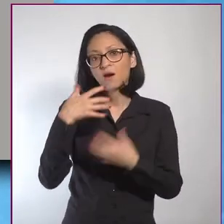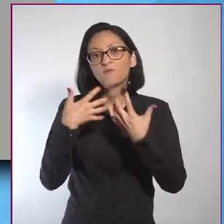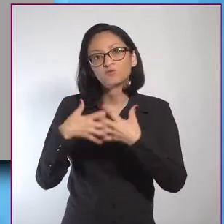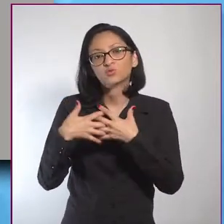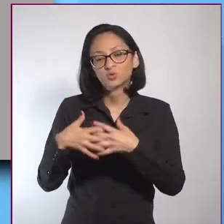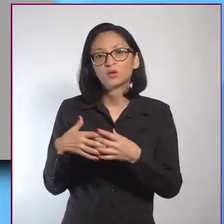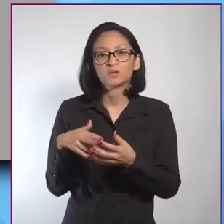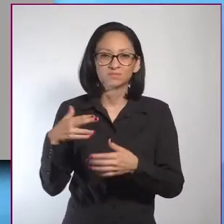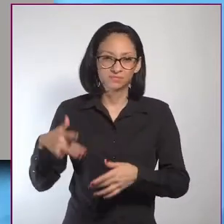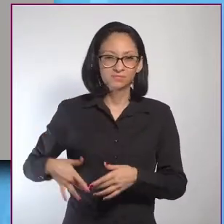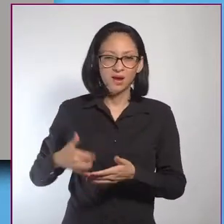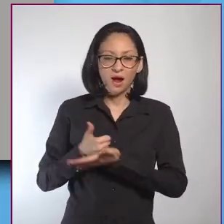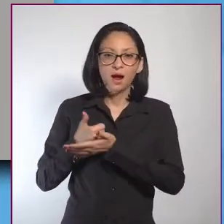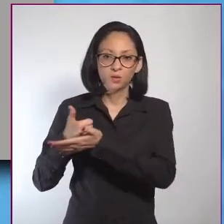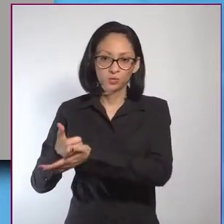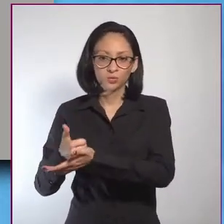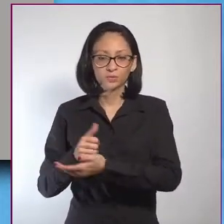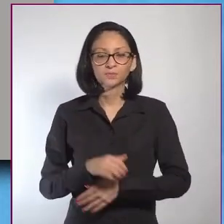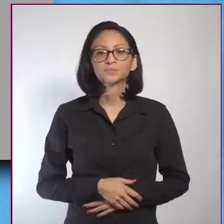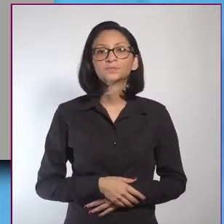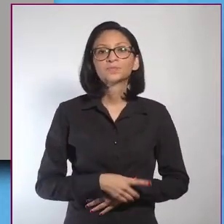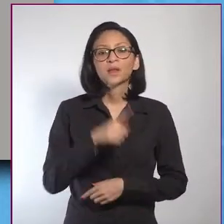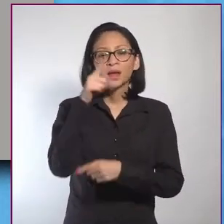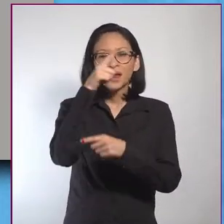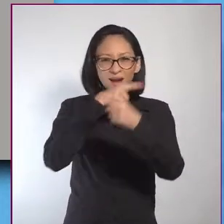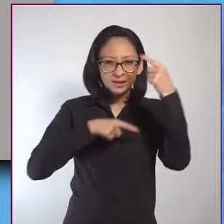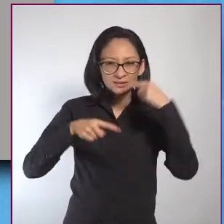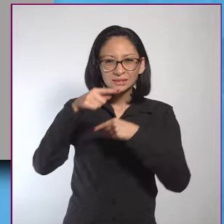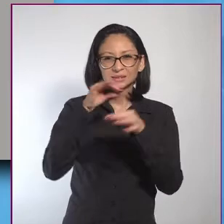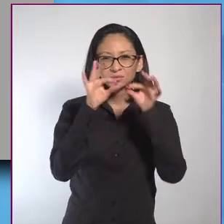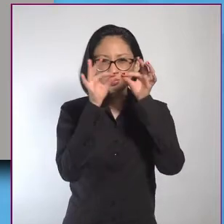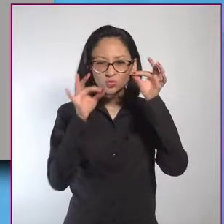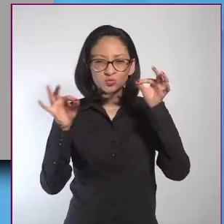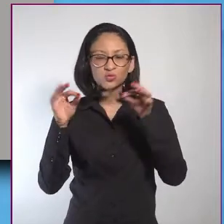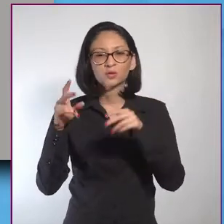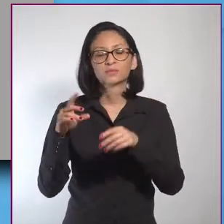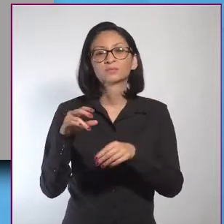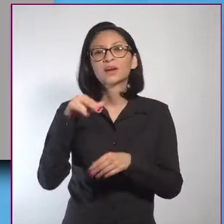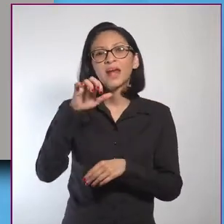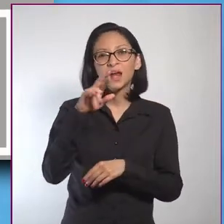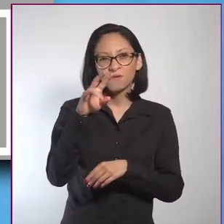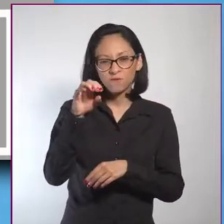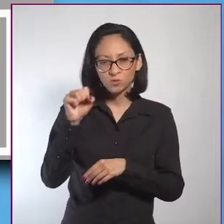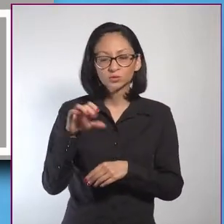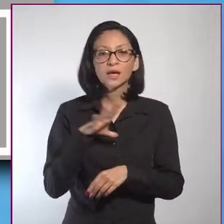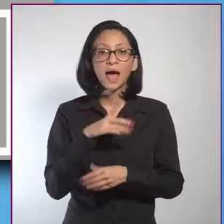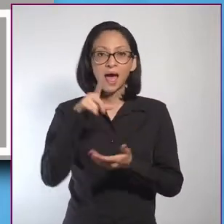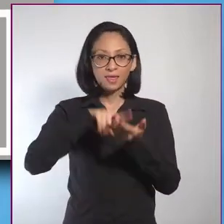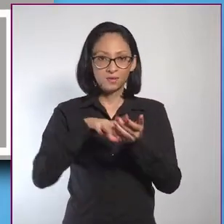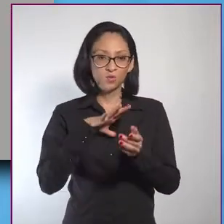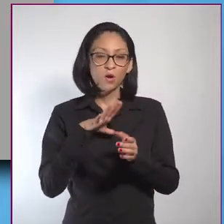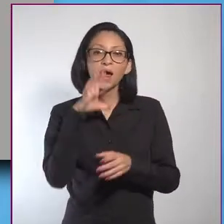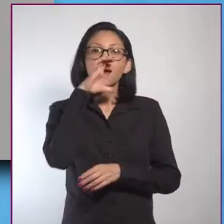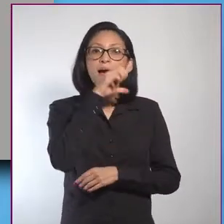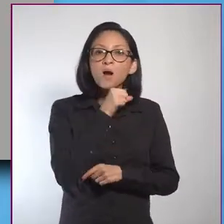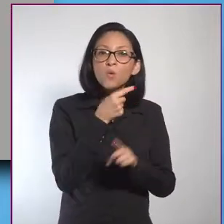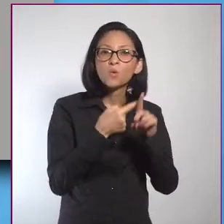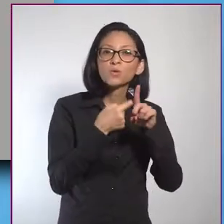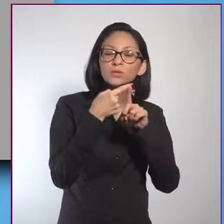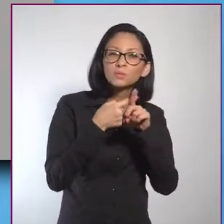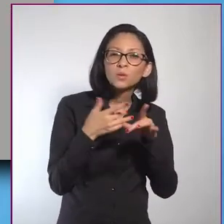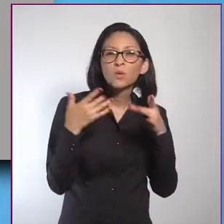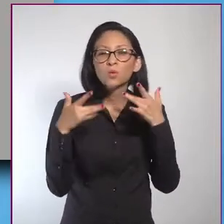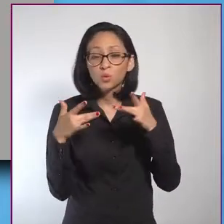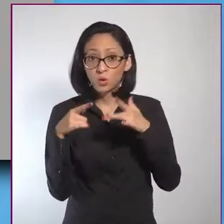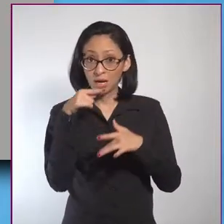los nervios que transmiten la sensibilidad, es decir, el calor, la temperatura, el dolor,